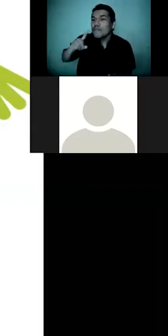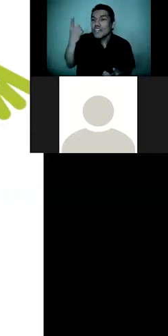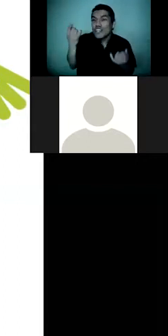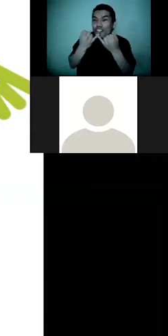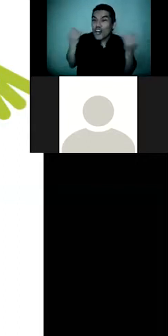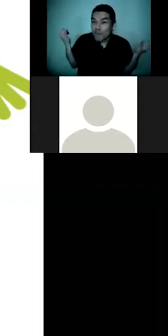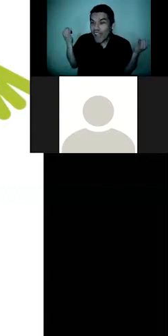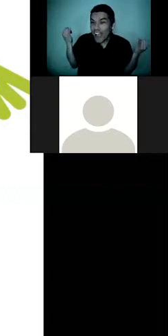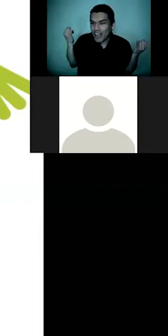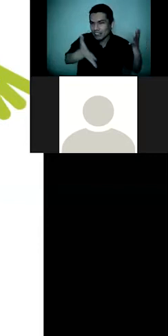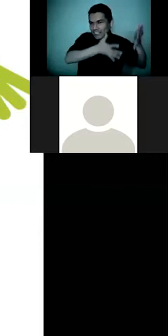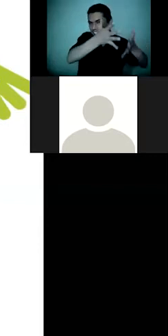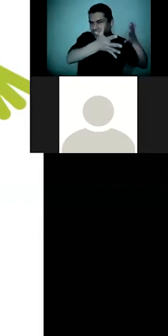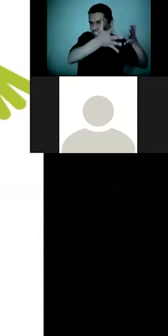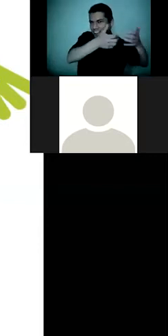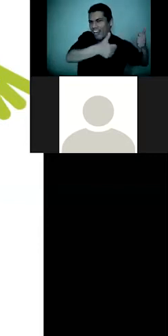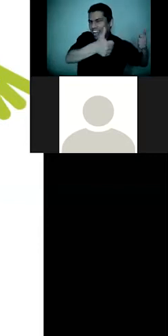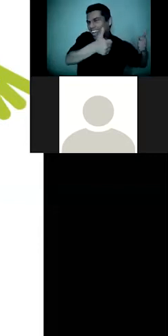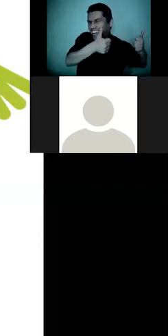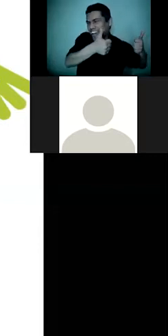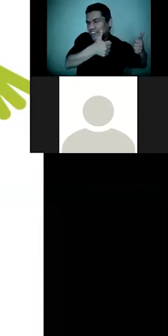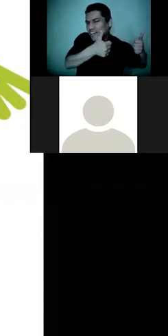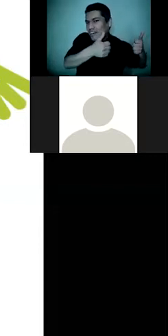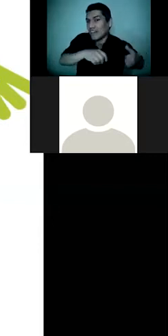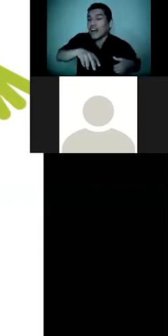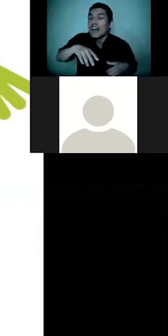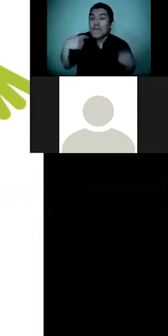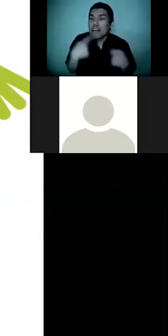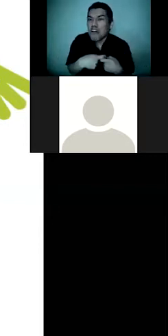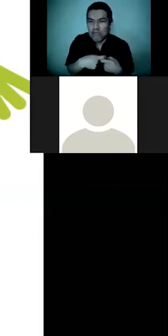cómo puede ser mi primer idioma, las señas de casa.